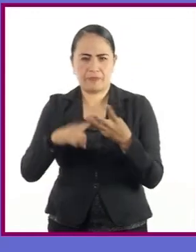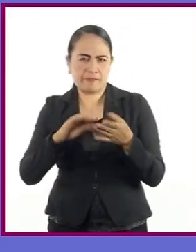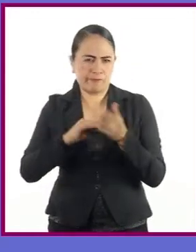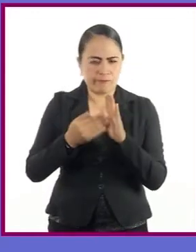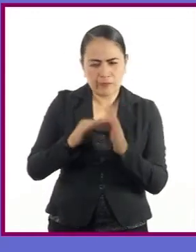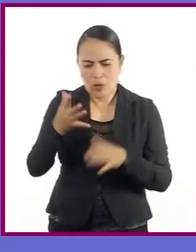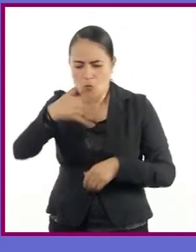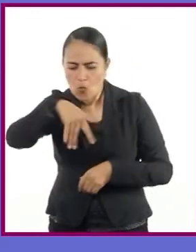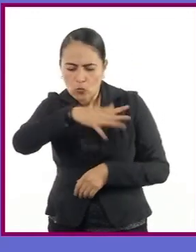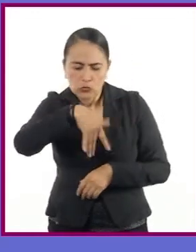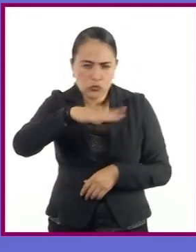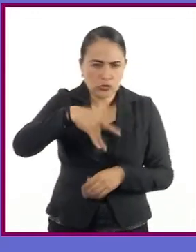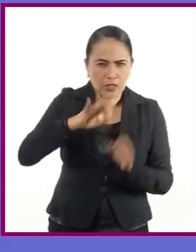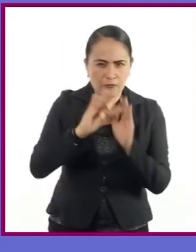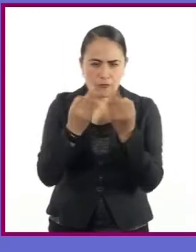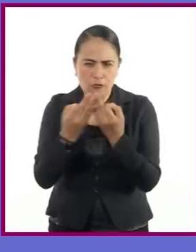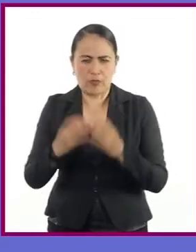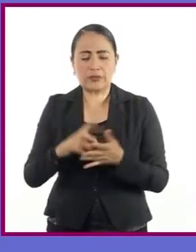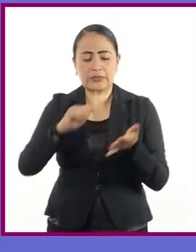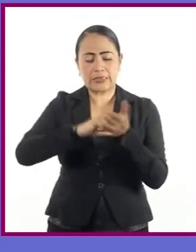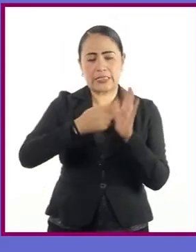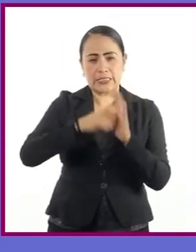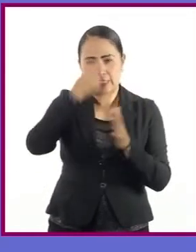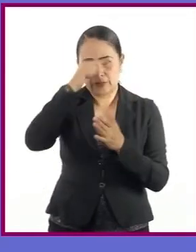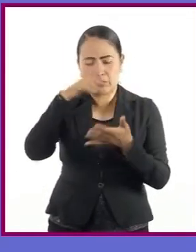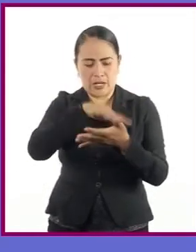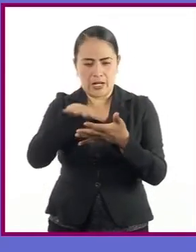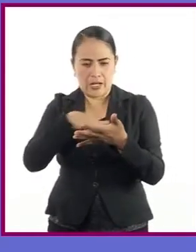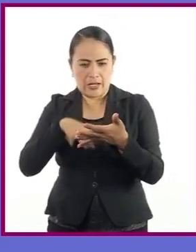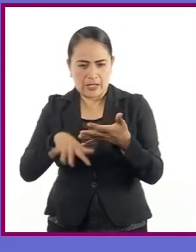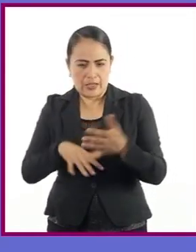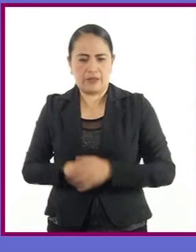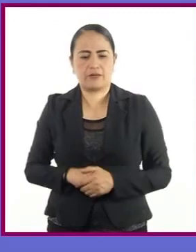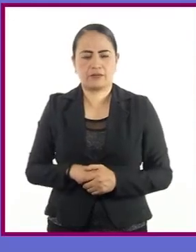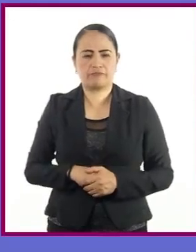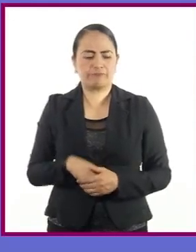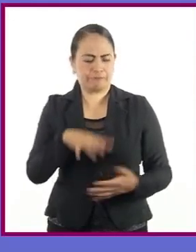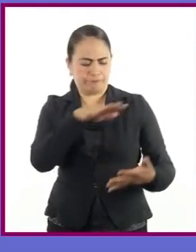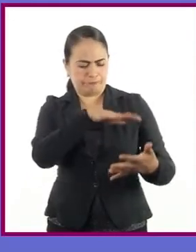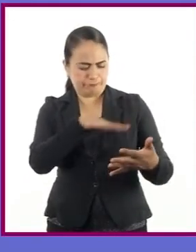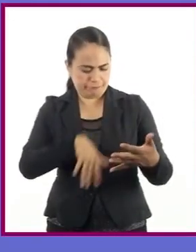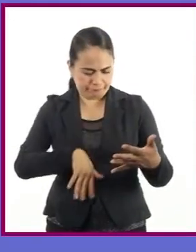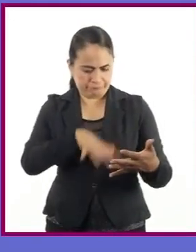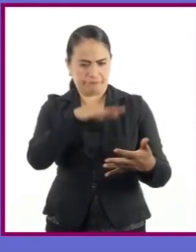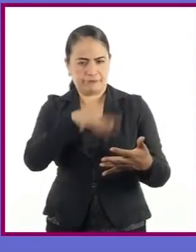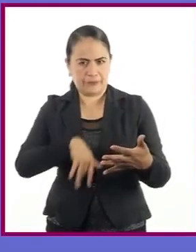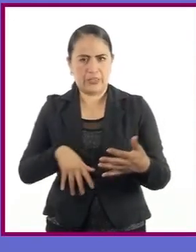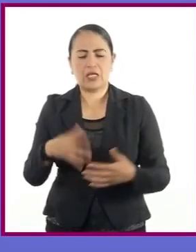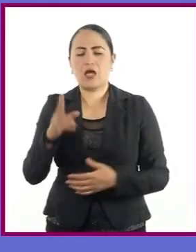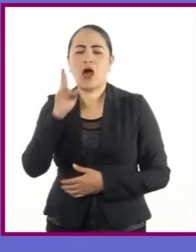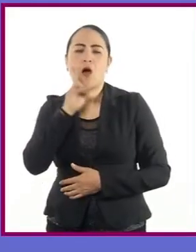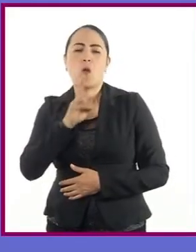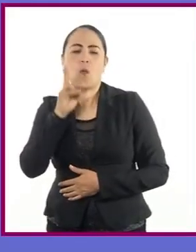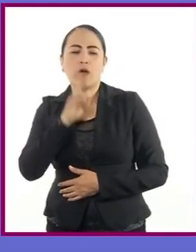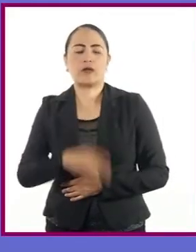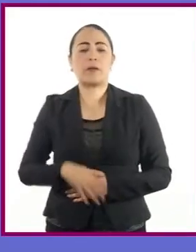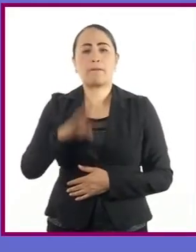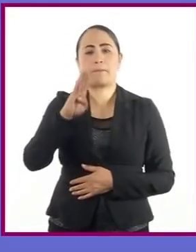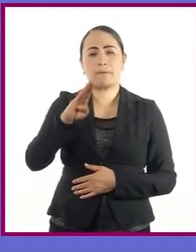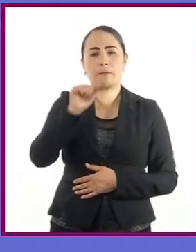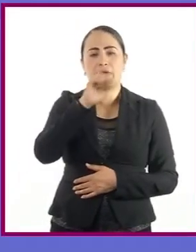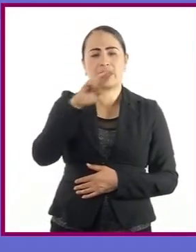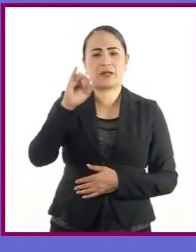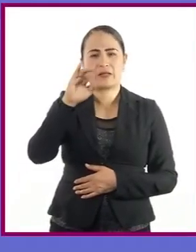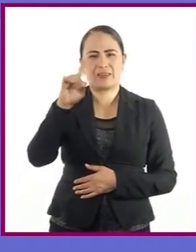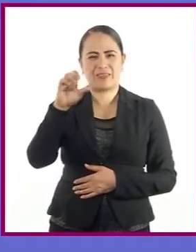de búsqueda, técnicas de lectura, barrida de texto y lectura de exploración. La barrida del texto